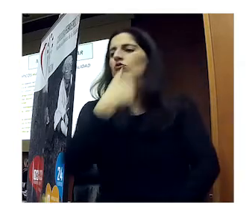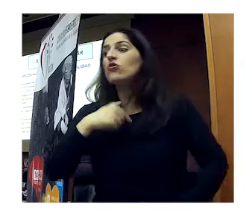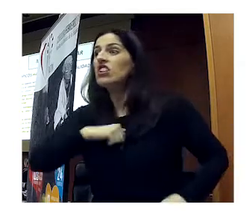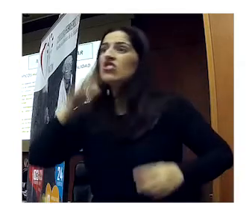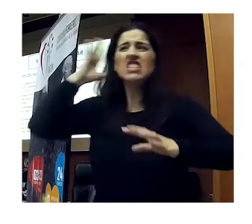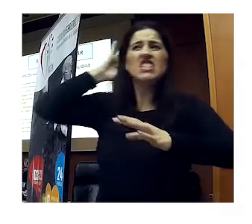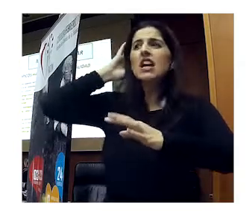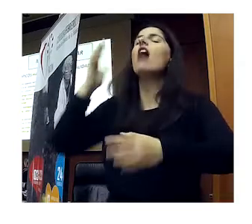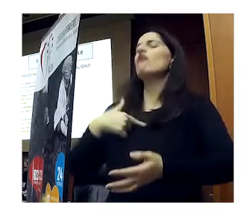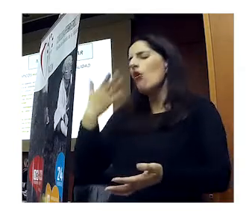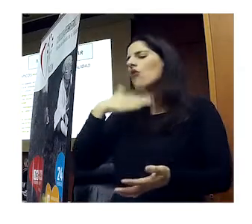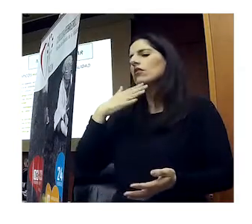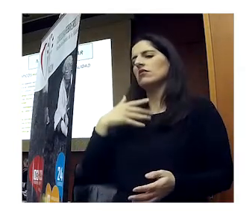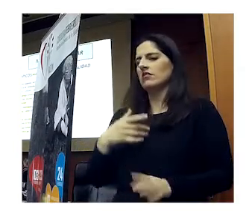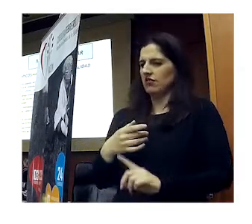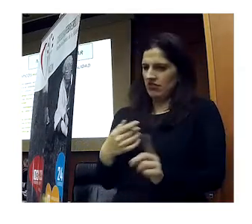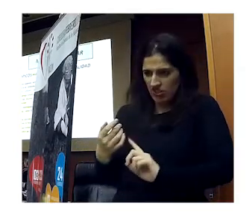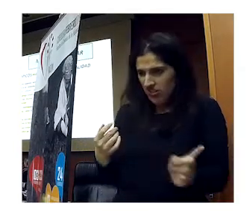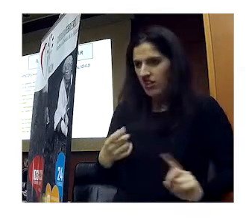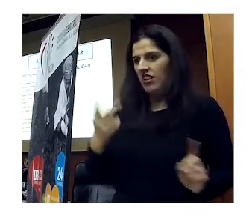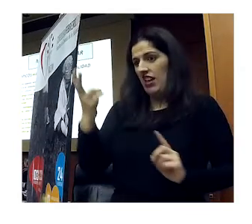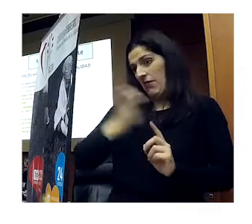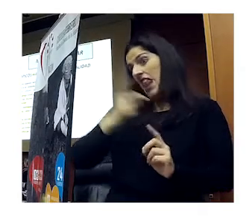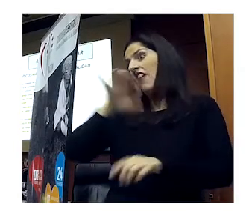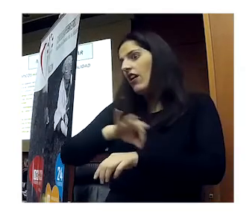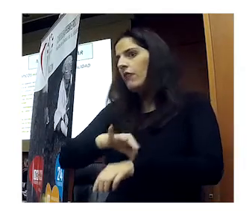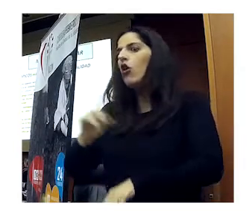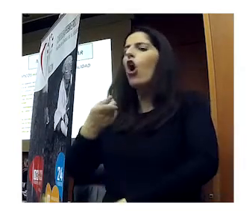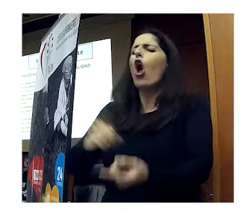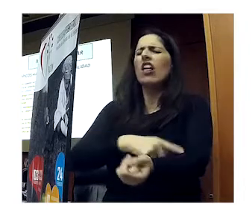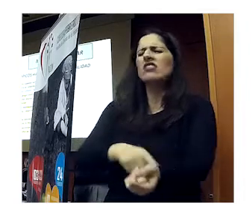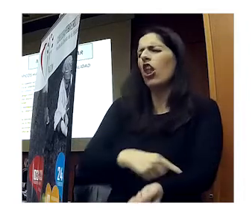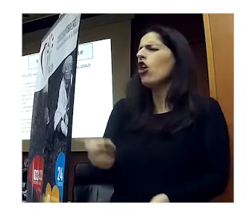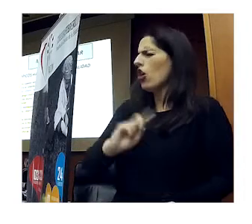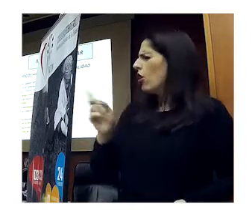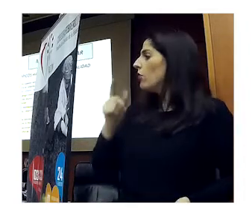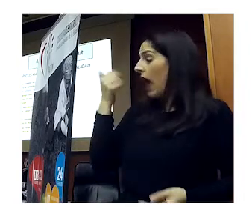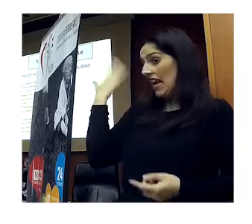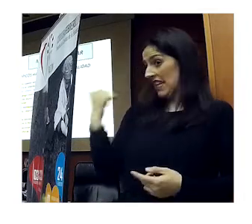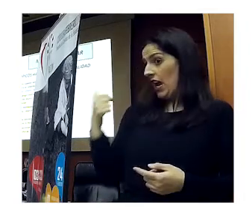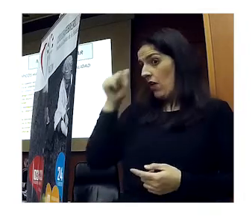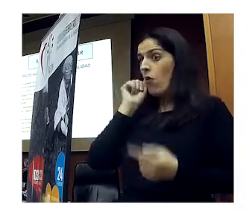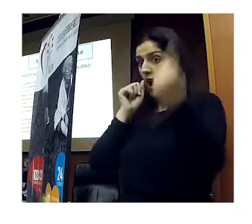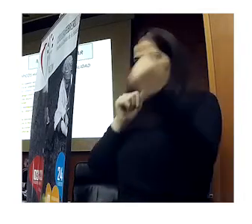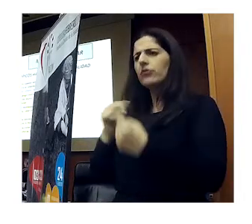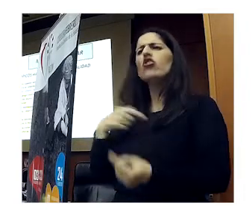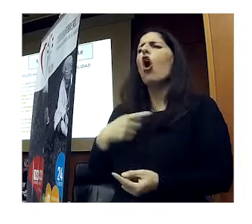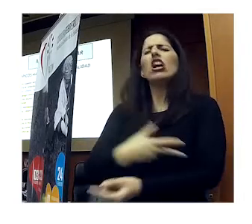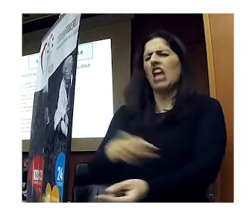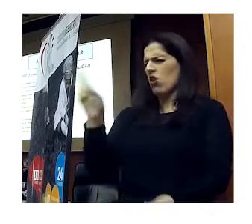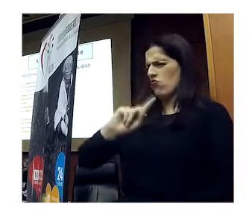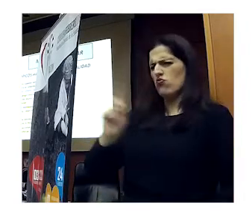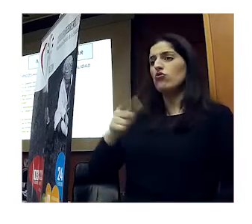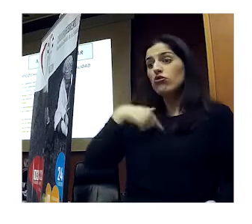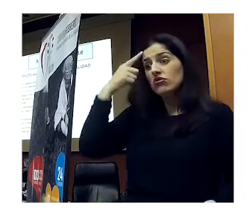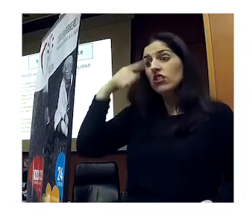mareo, dolor de cabeza, tal, pero no solo la tensión, sino peor todavía el colesterol. Ayer mismo me decía una paciente, no, si es que yo no me hago análisis porque yo sé que